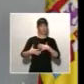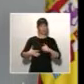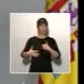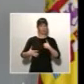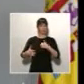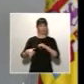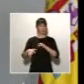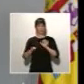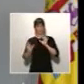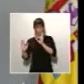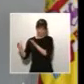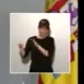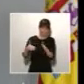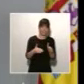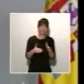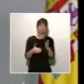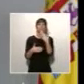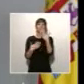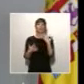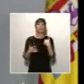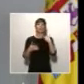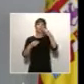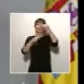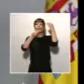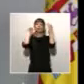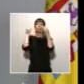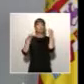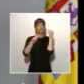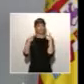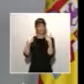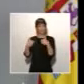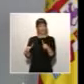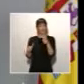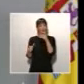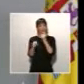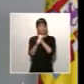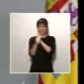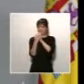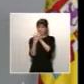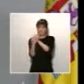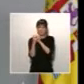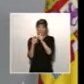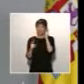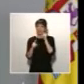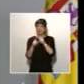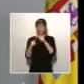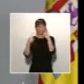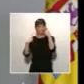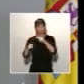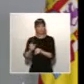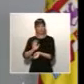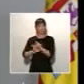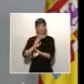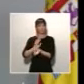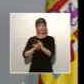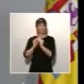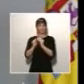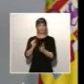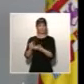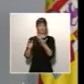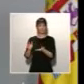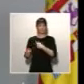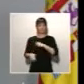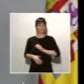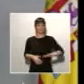con el sector del cosmético, estamos trabajando para que puedan producir de forma nacional solución